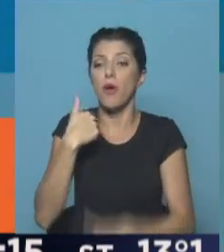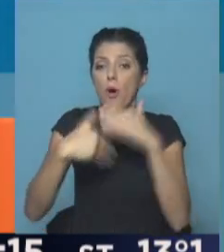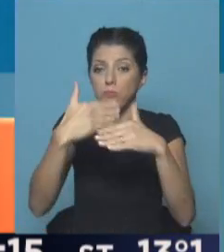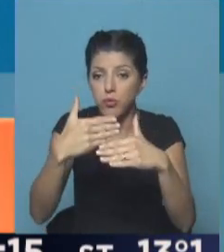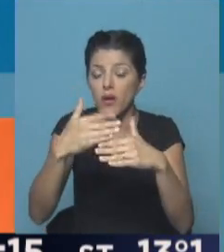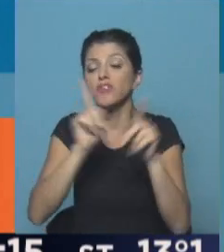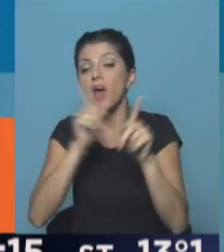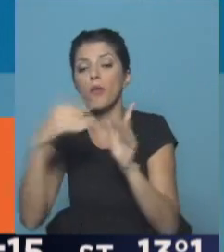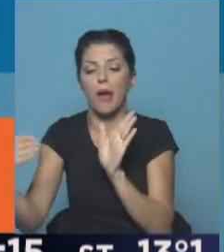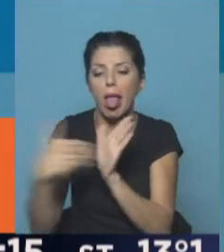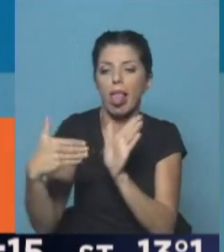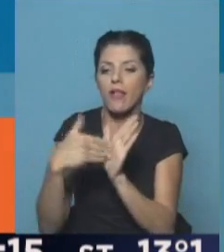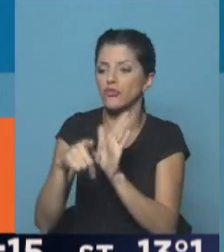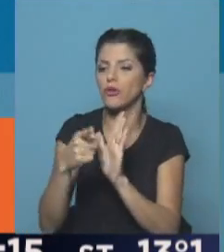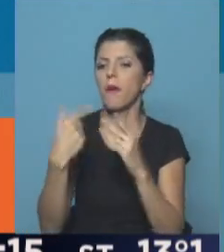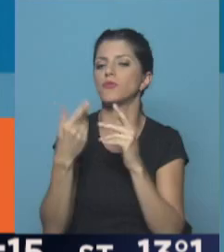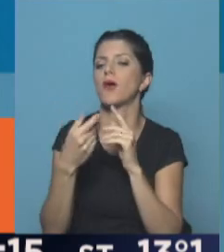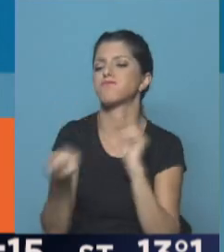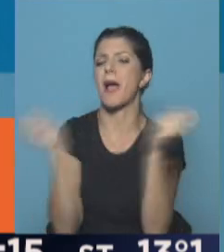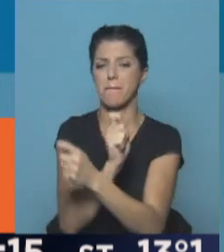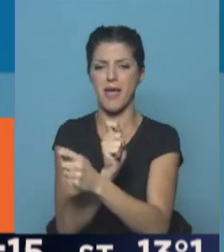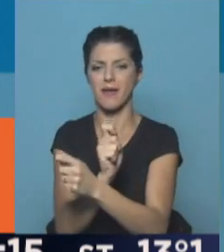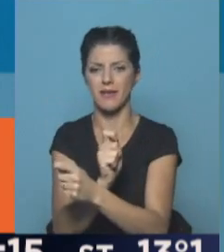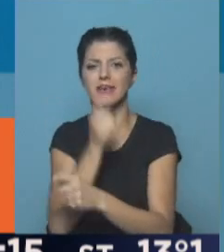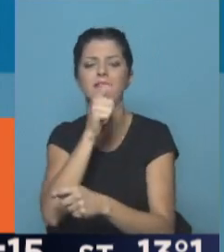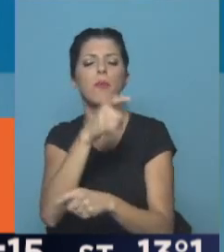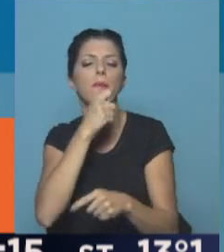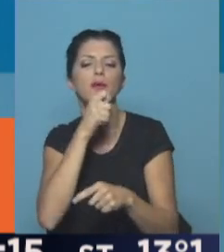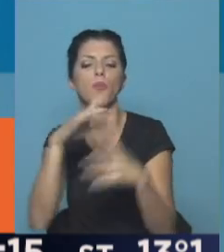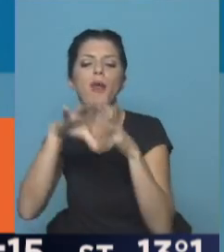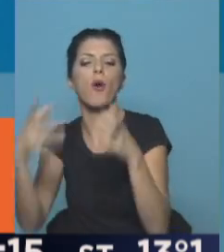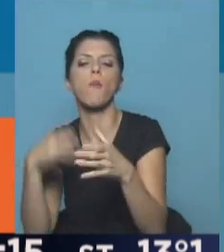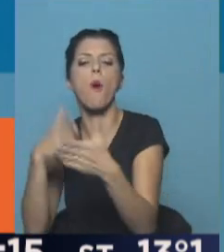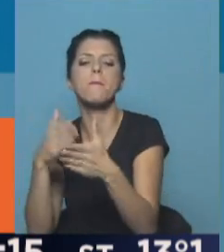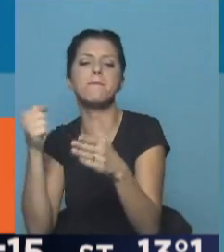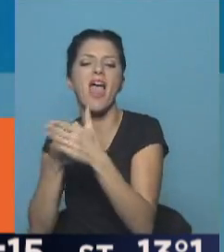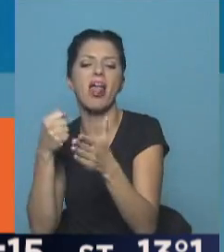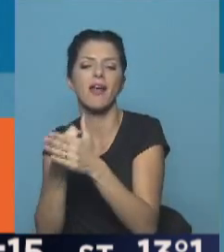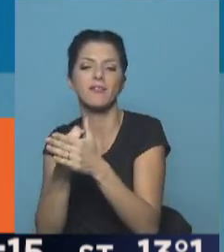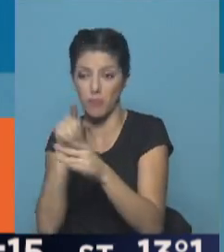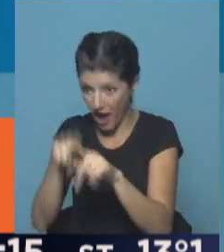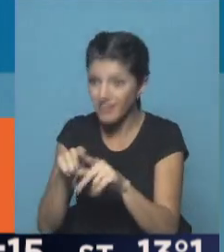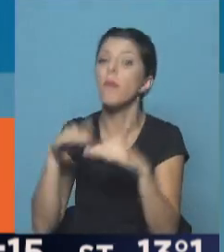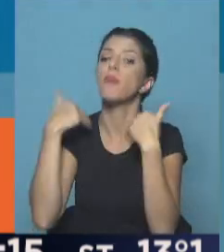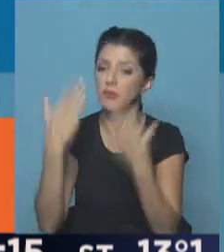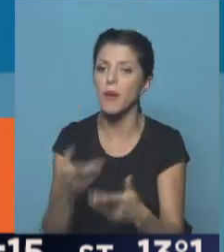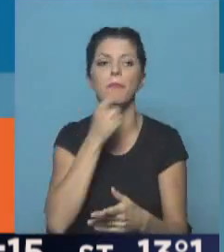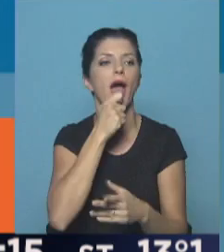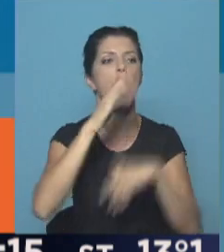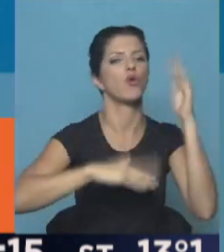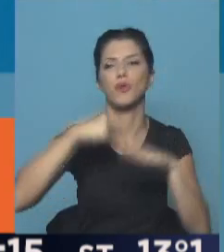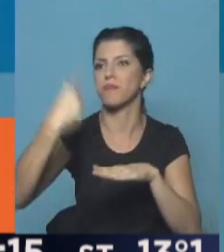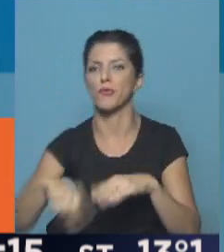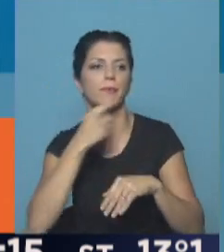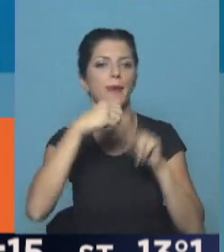que nos ponen las vamos a transformar en más kilómetros de ruta, puentes, escuelas, hospitales, todo lo que necesitamos para construir la